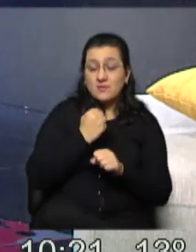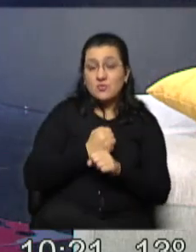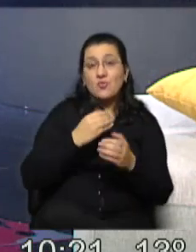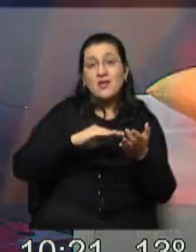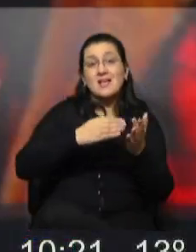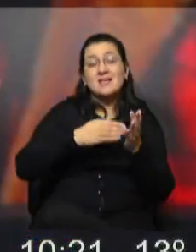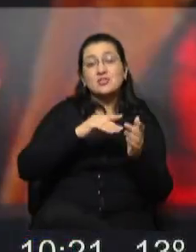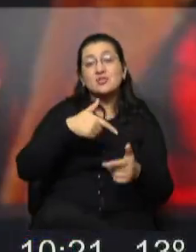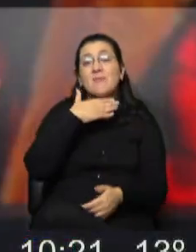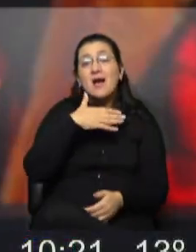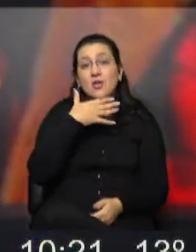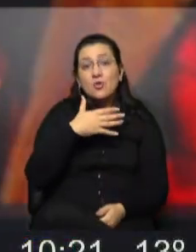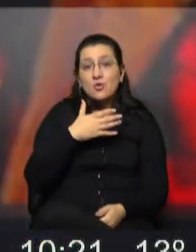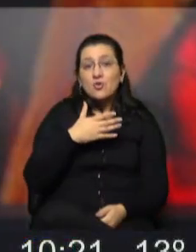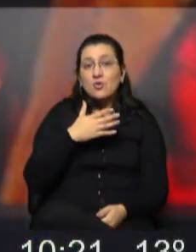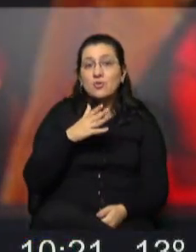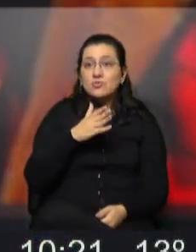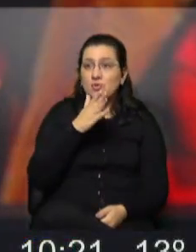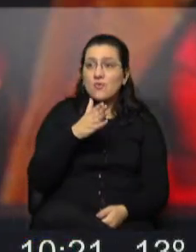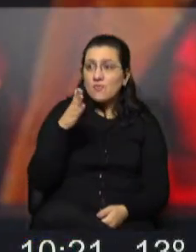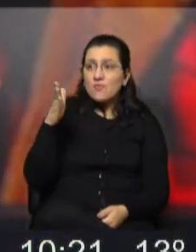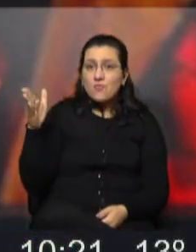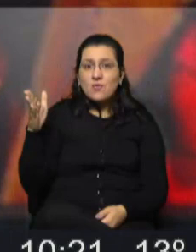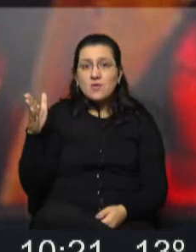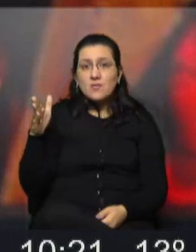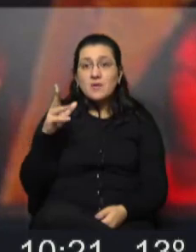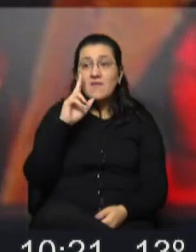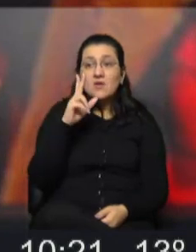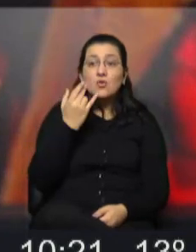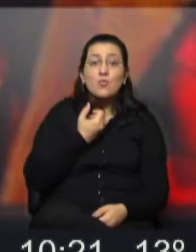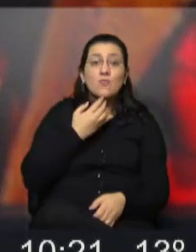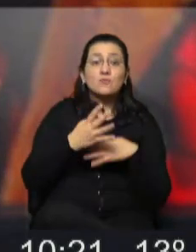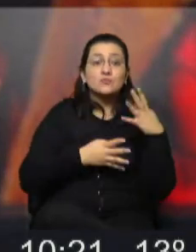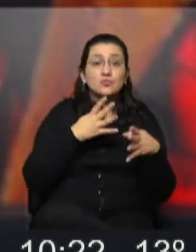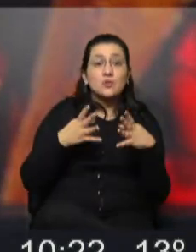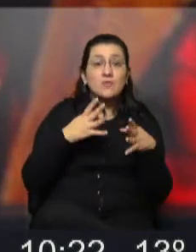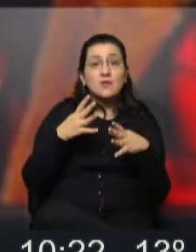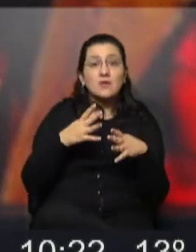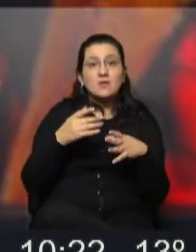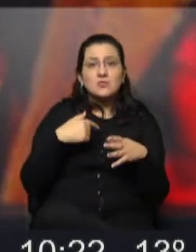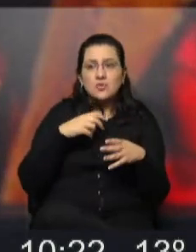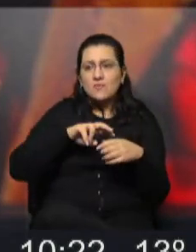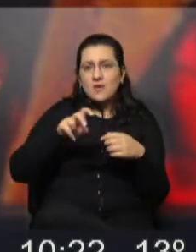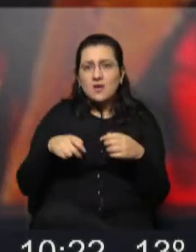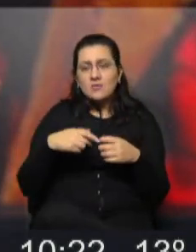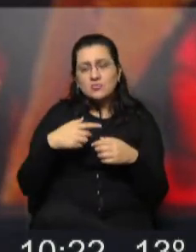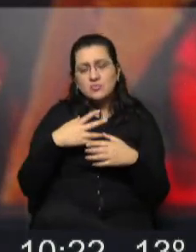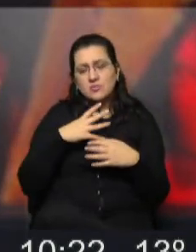Magro, salía a ver si tanto, para ver cómo funcionaban los tablados. Seguro, y yo bajaba con una